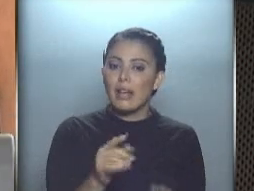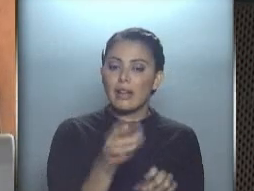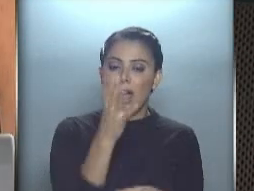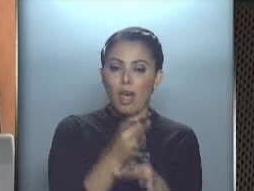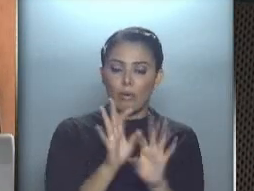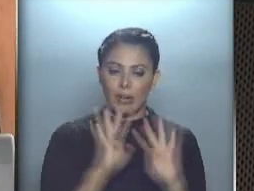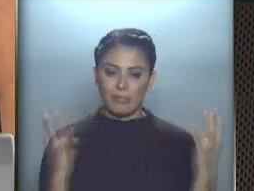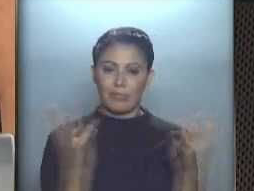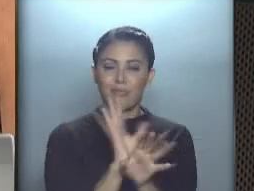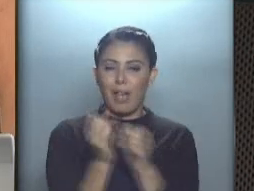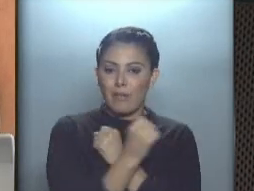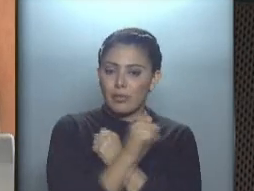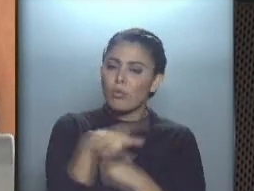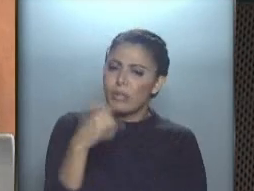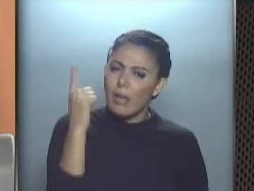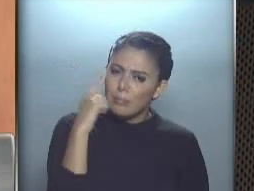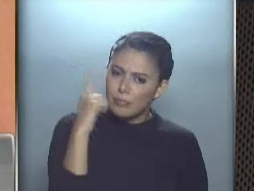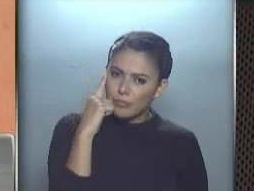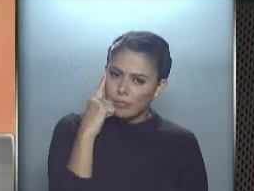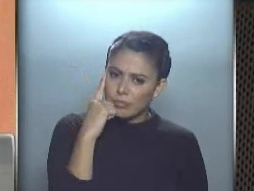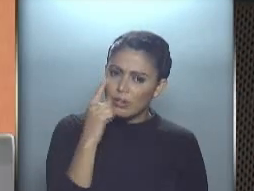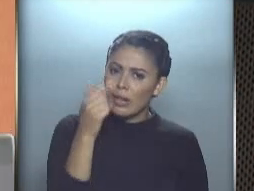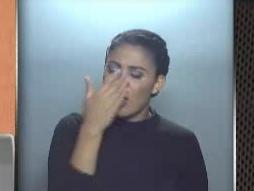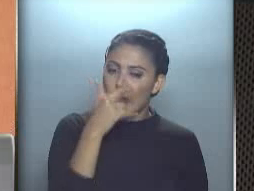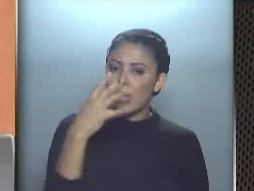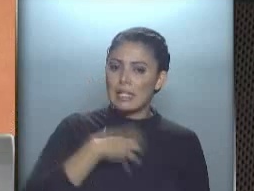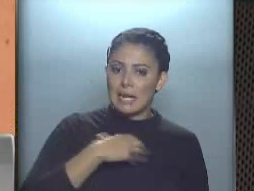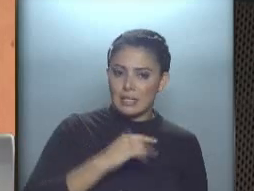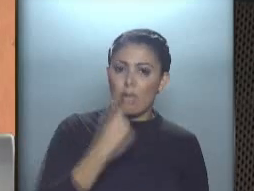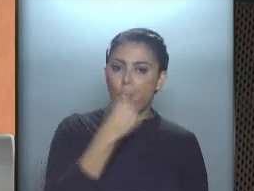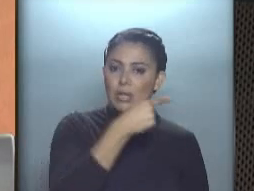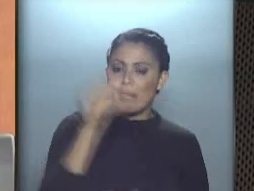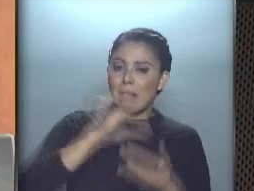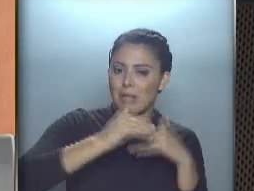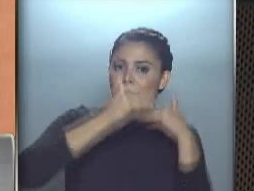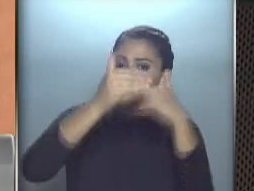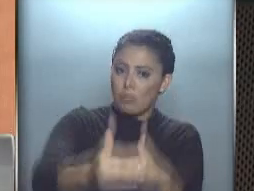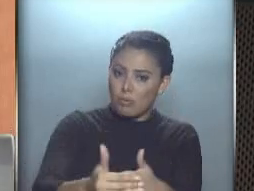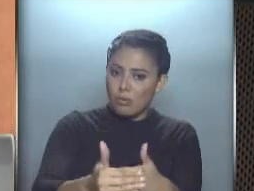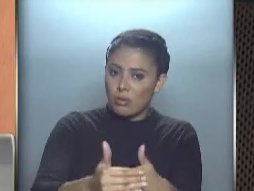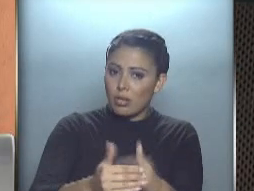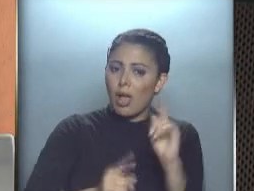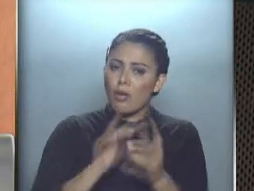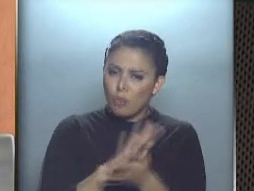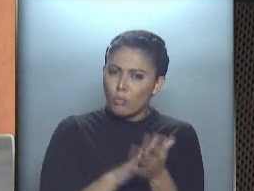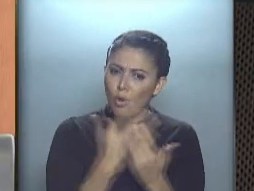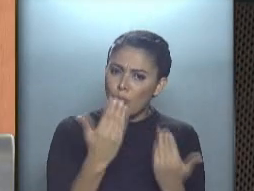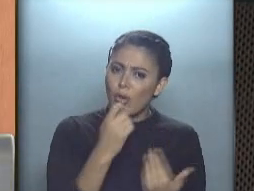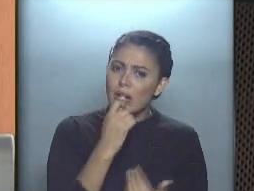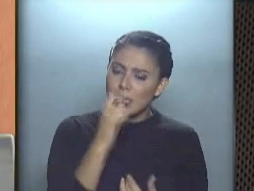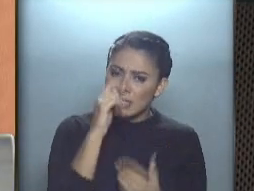simbólico, pero ¿ustedes confían que se atrasen las clases una semana más? ¿Puede llegar a haber alguna solución para sus